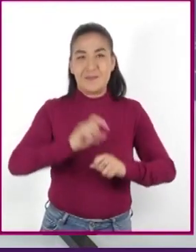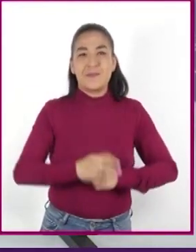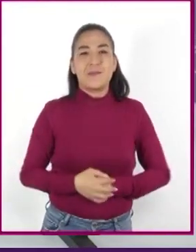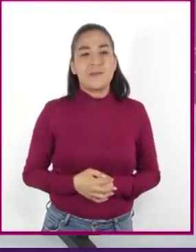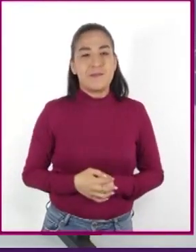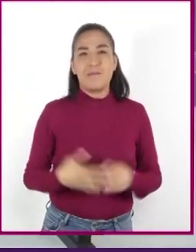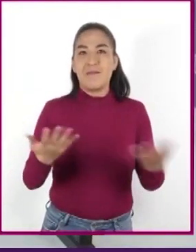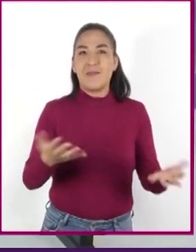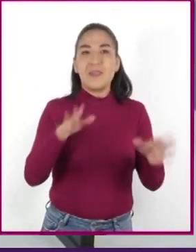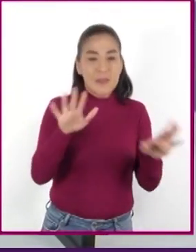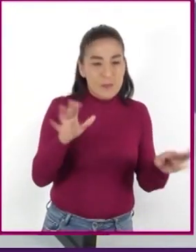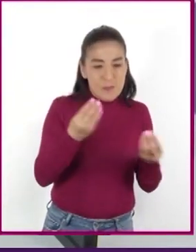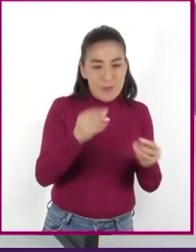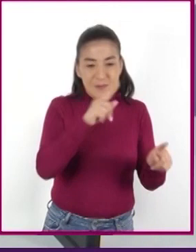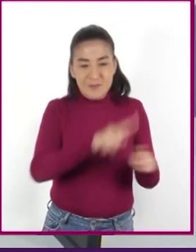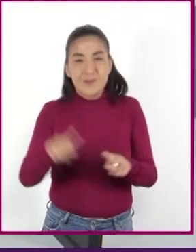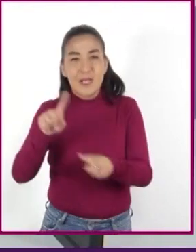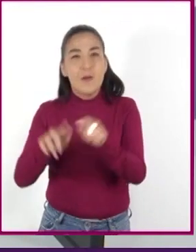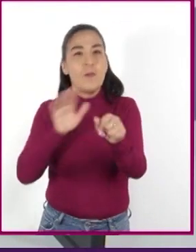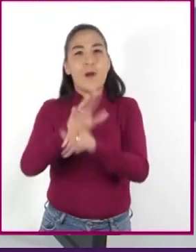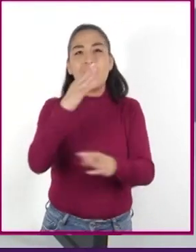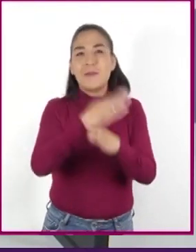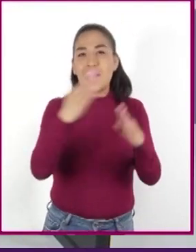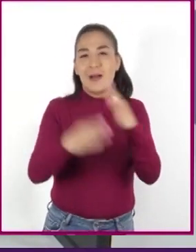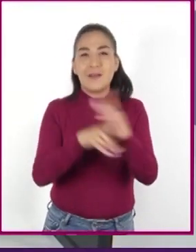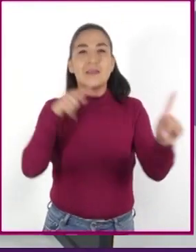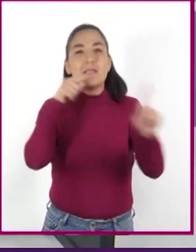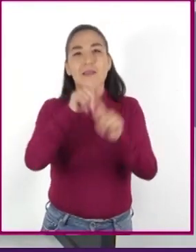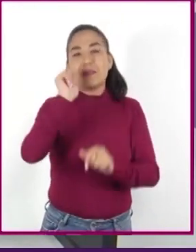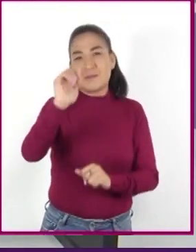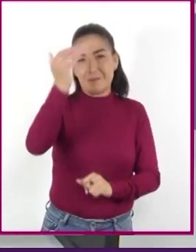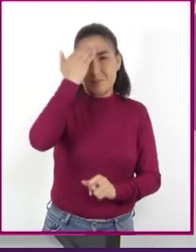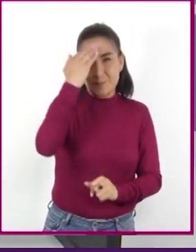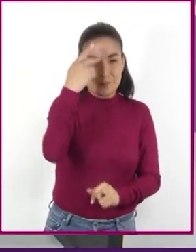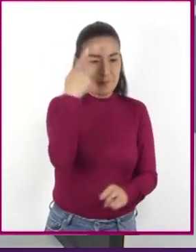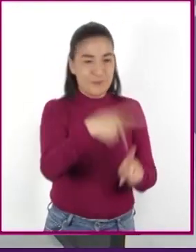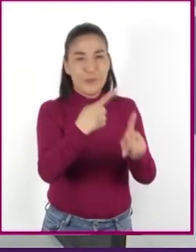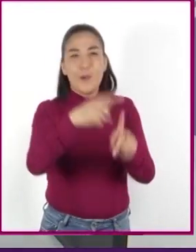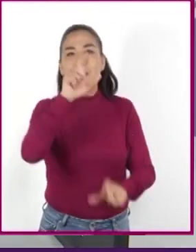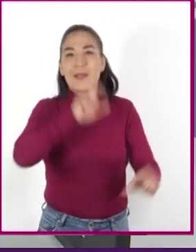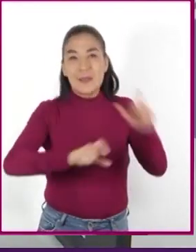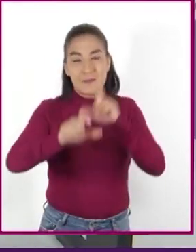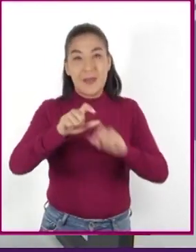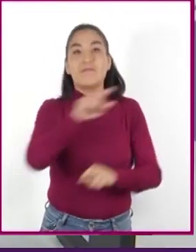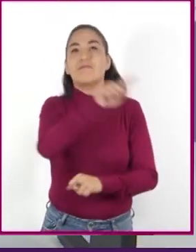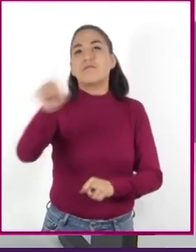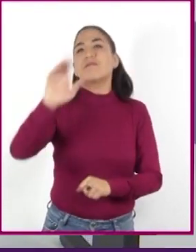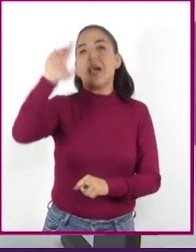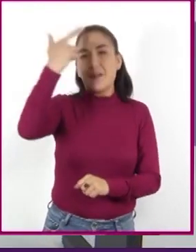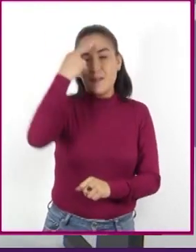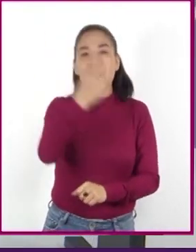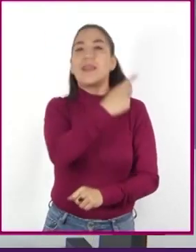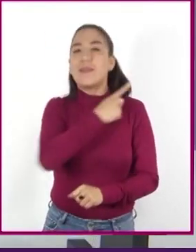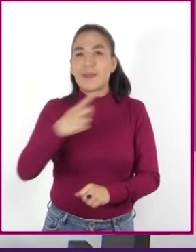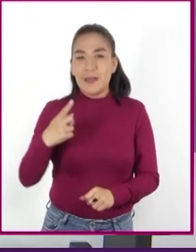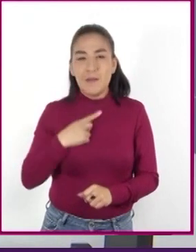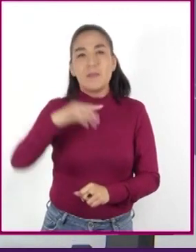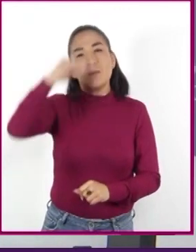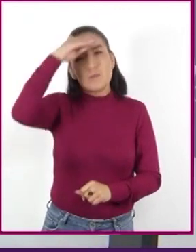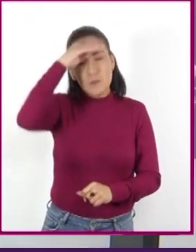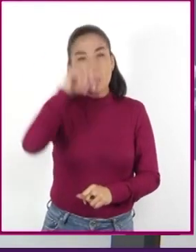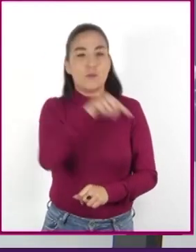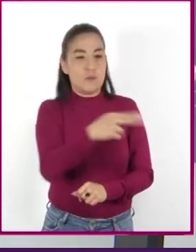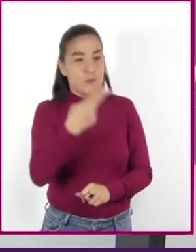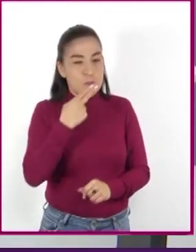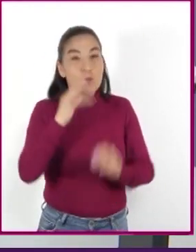Son muchos los productos que se han obtenido por medio del conocimiento de la química. Recordemos que debemos ser conscientes de su